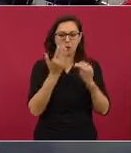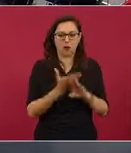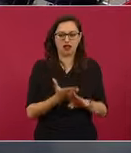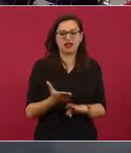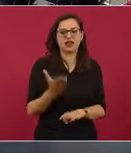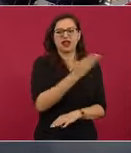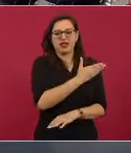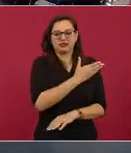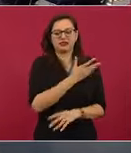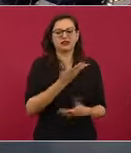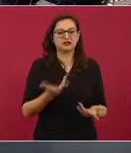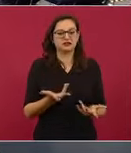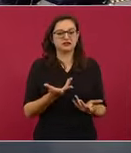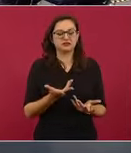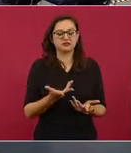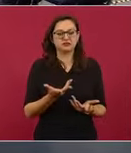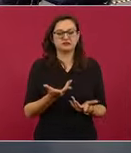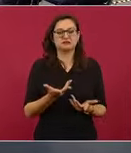nos costaría más trabajo.